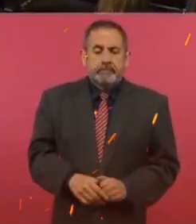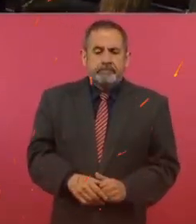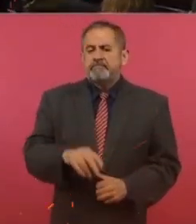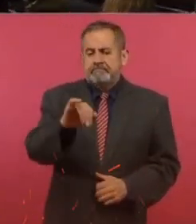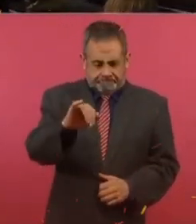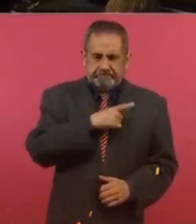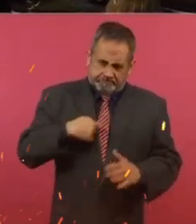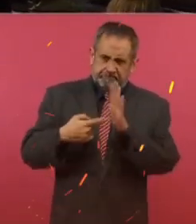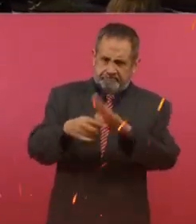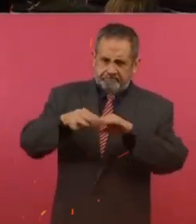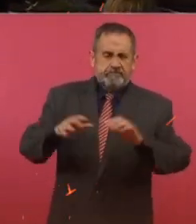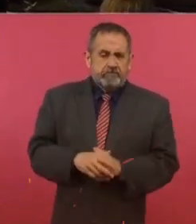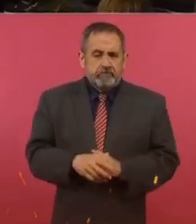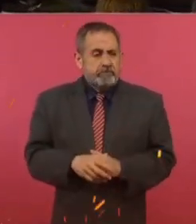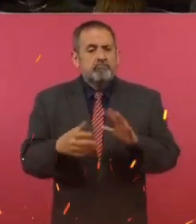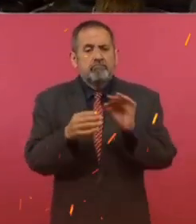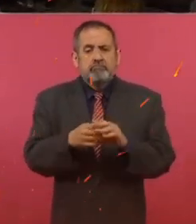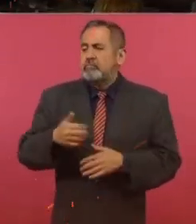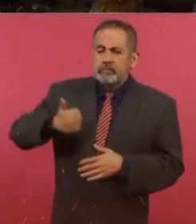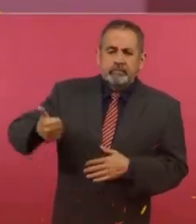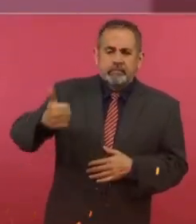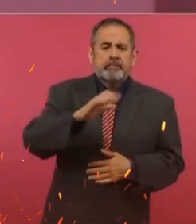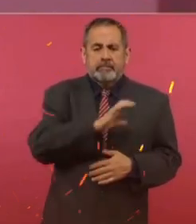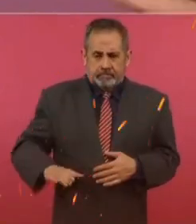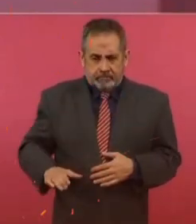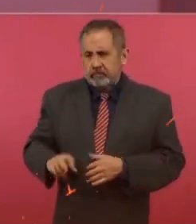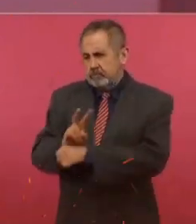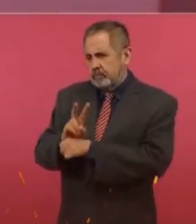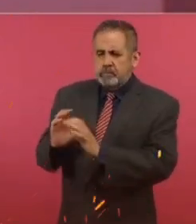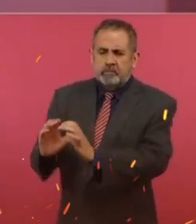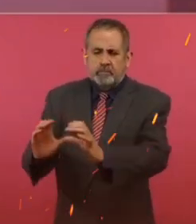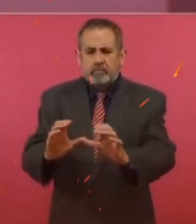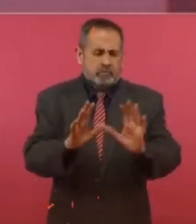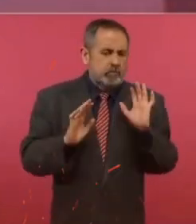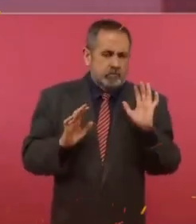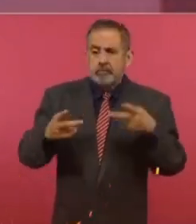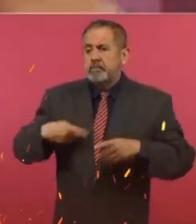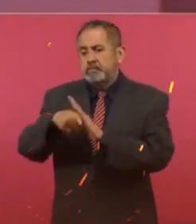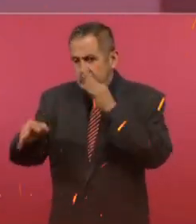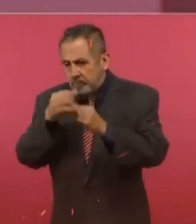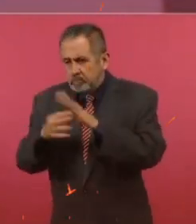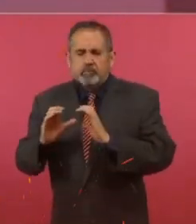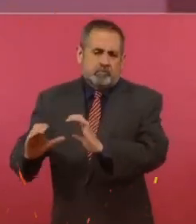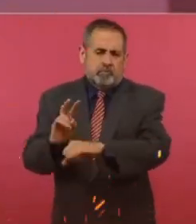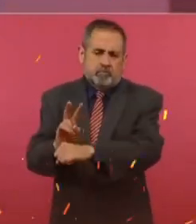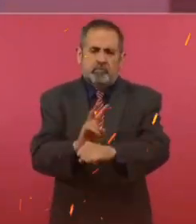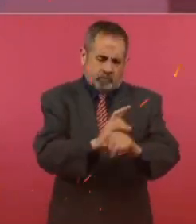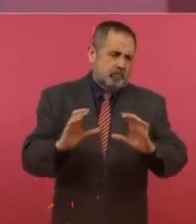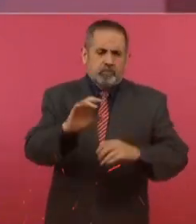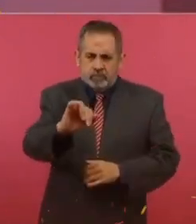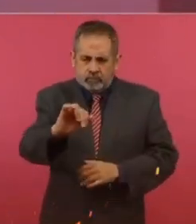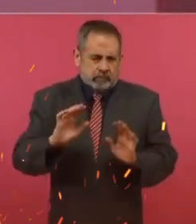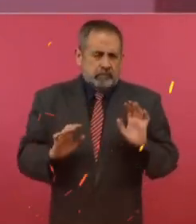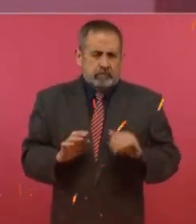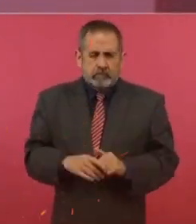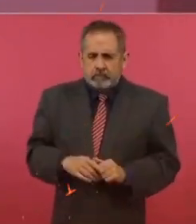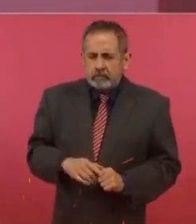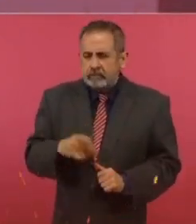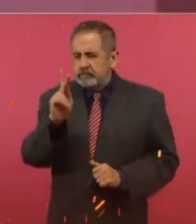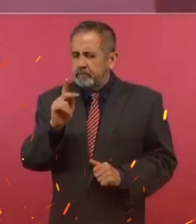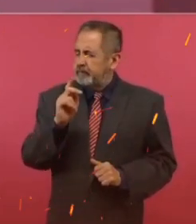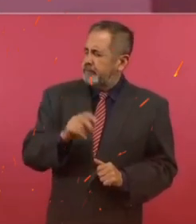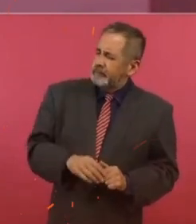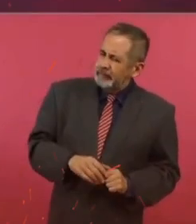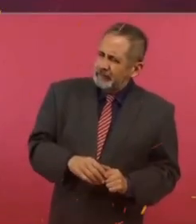Se tiene que hacer que todos los candidatos estén cuidados, que todos los periodistas estén también cuidados, protegidos, pero